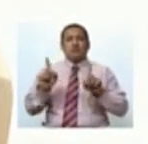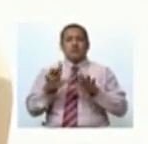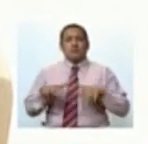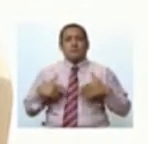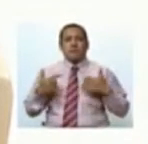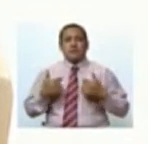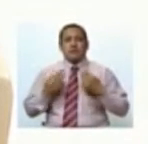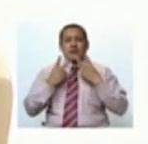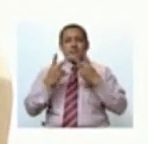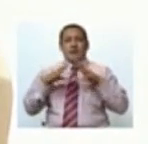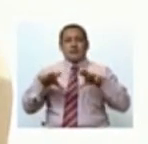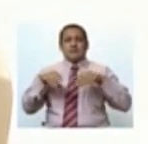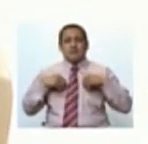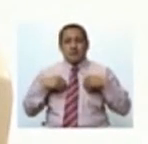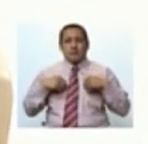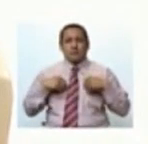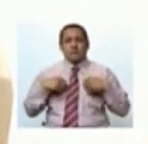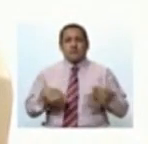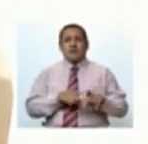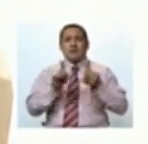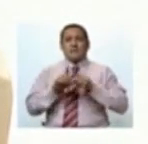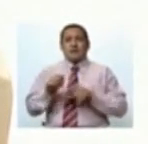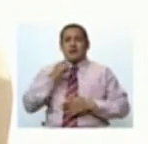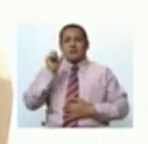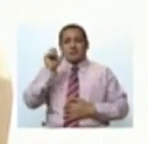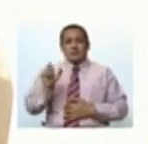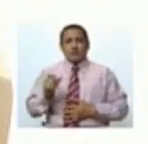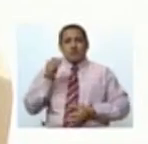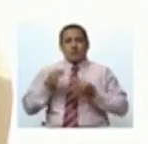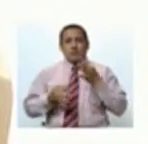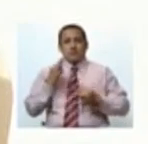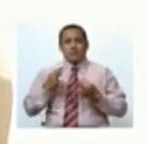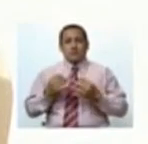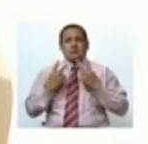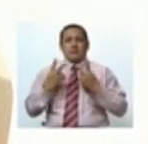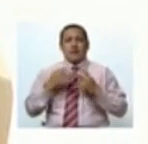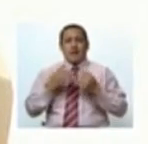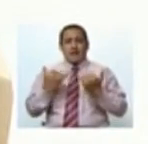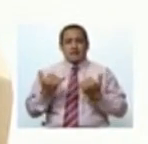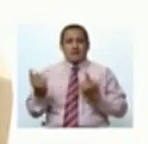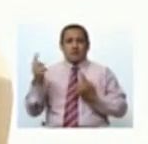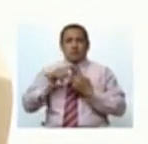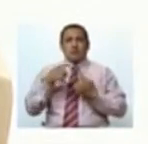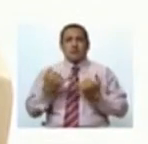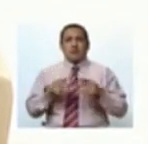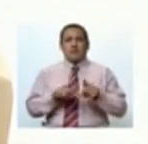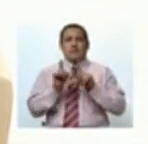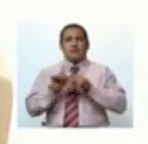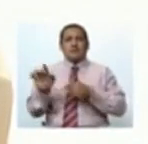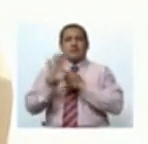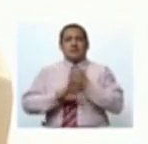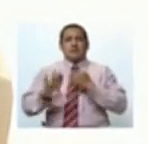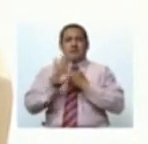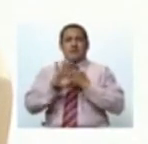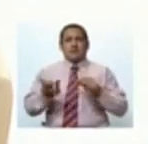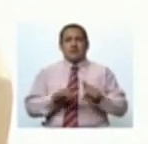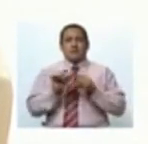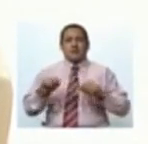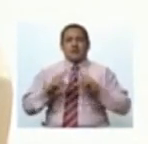No se ha permitido al demandante, en este caso,